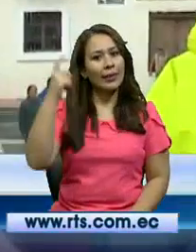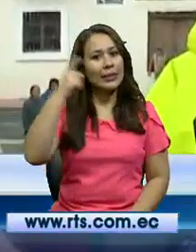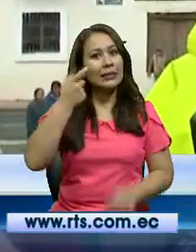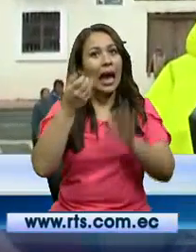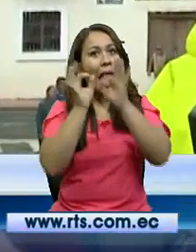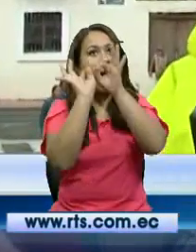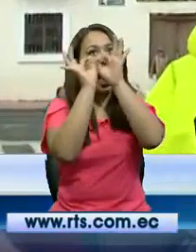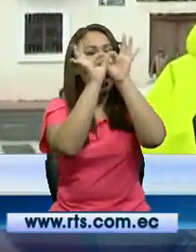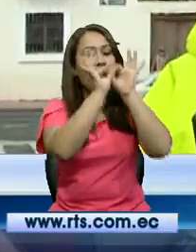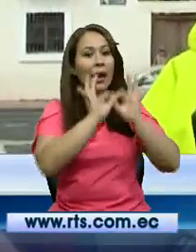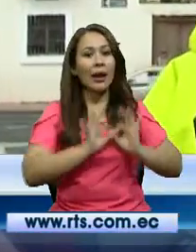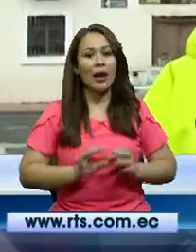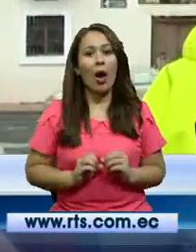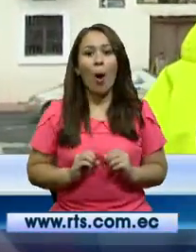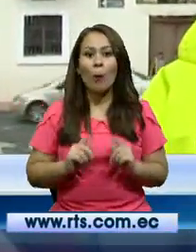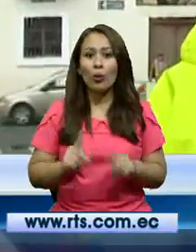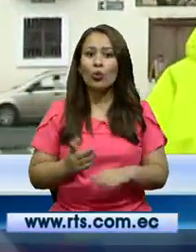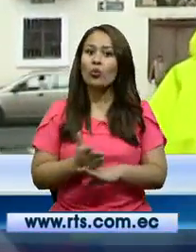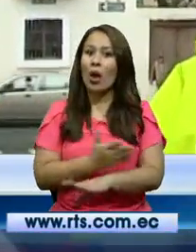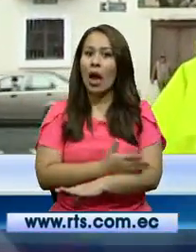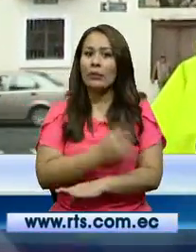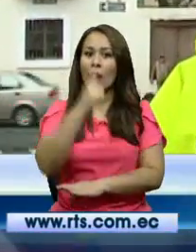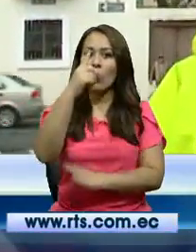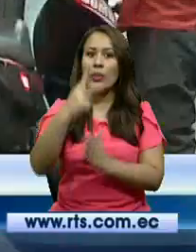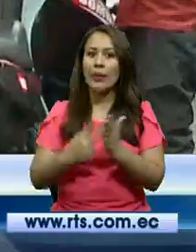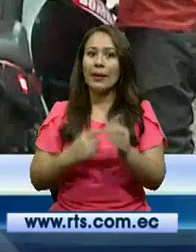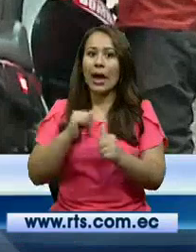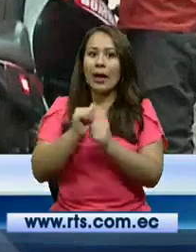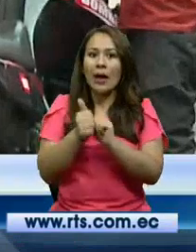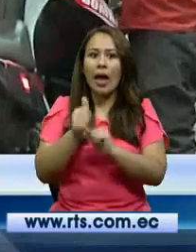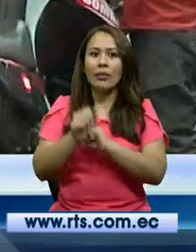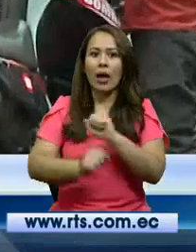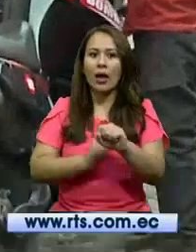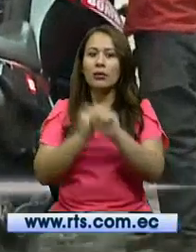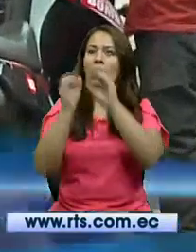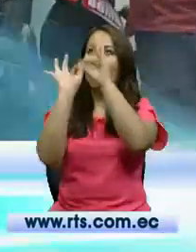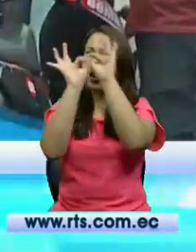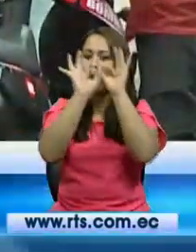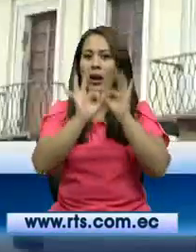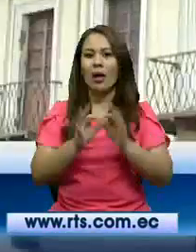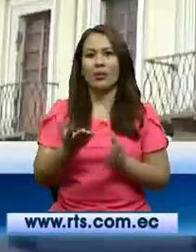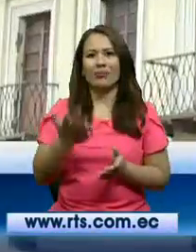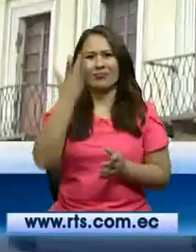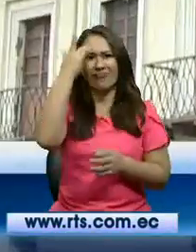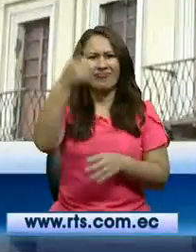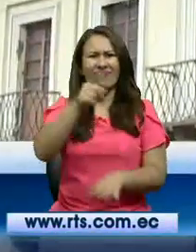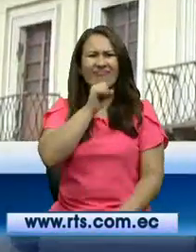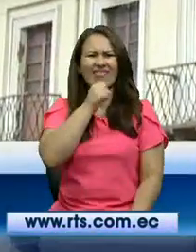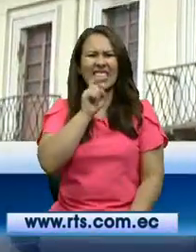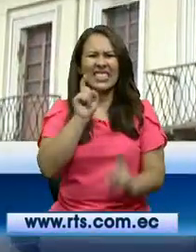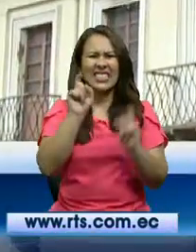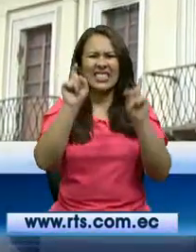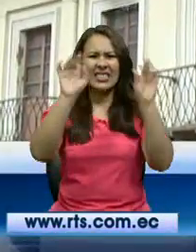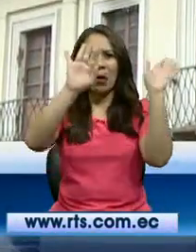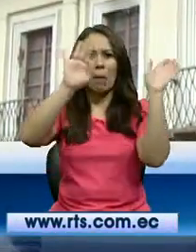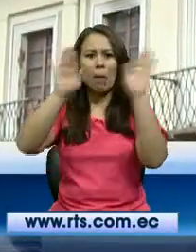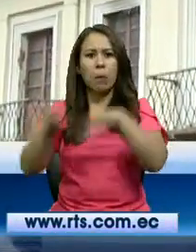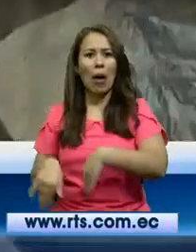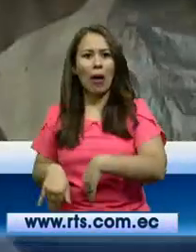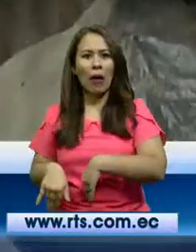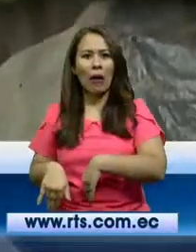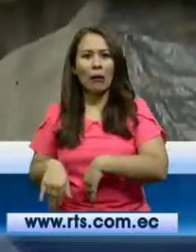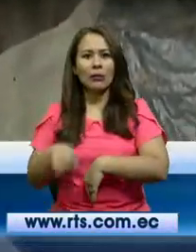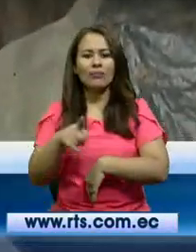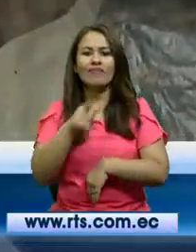de mantenimiento oportuno al menos una vez al año. Las autoridades mencionan que los propietarios de estas casas